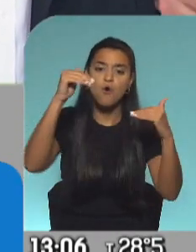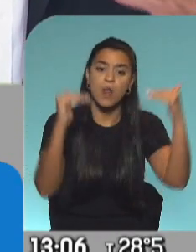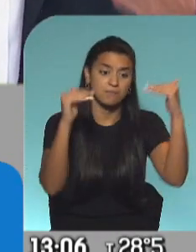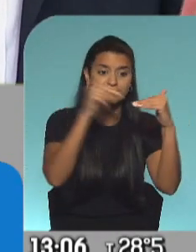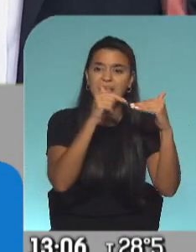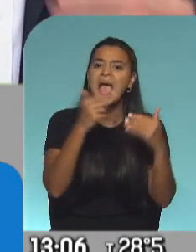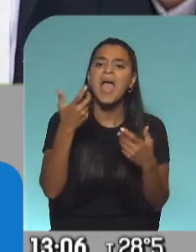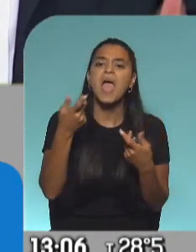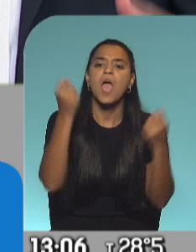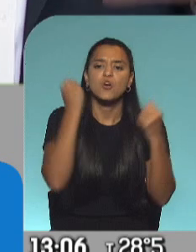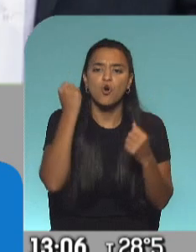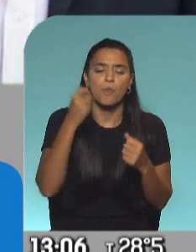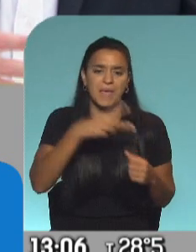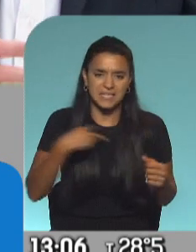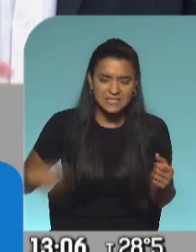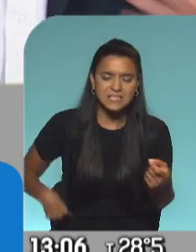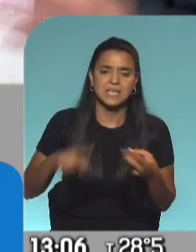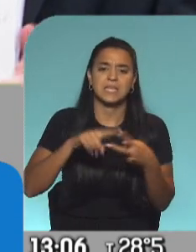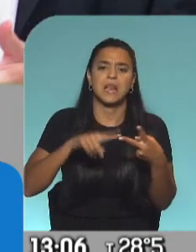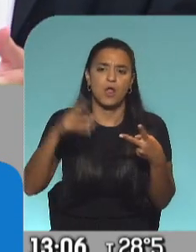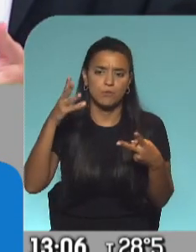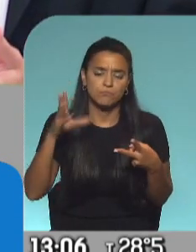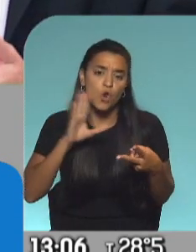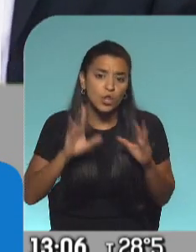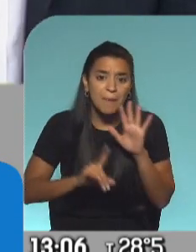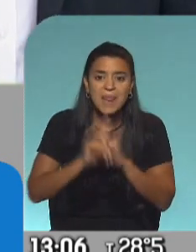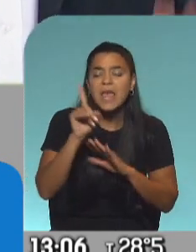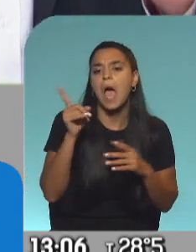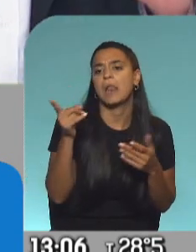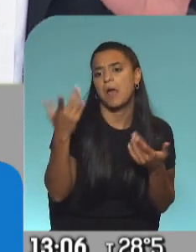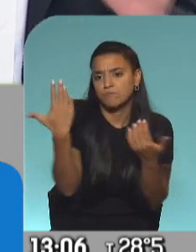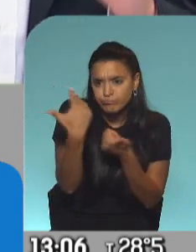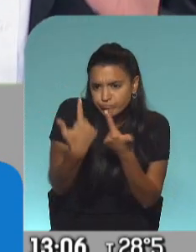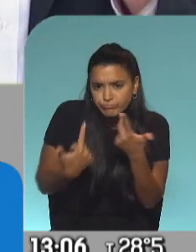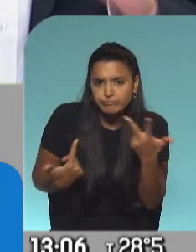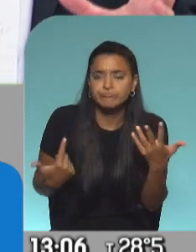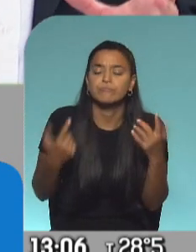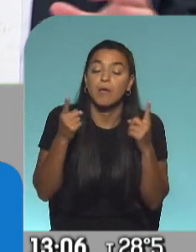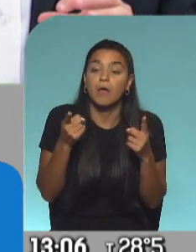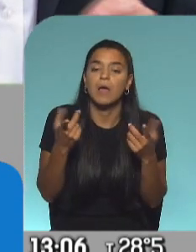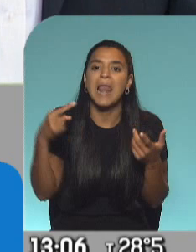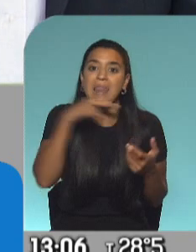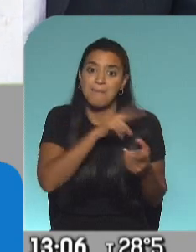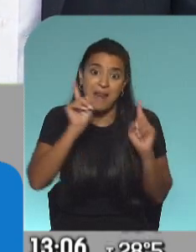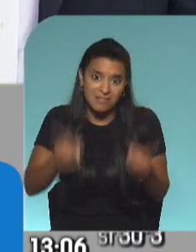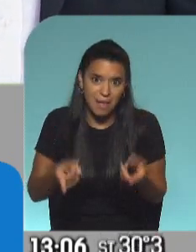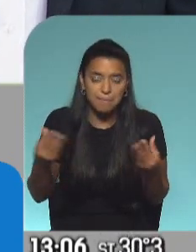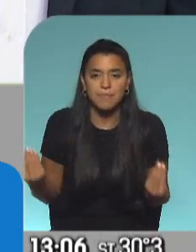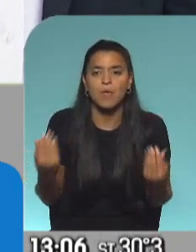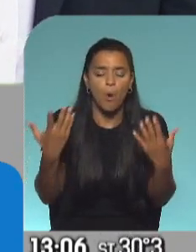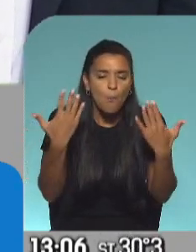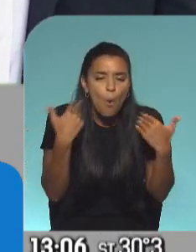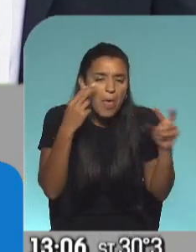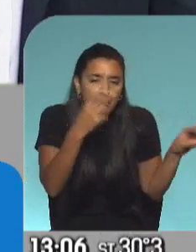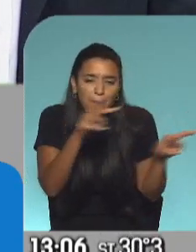economías mucho más dinámicas, la economía china, la economía norteamericana, incluso la alemana, en cierto punto. Ese es el argumento, me parece que desde el principio, la línea que uno puede